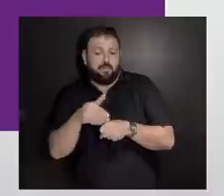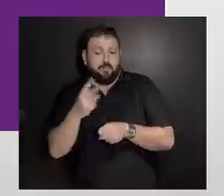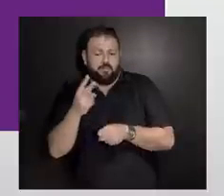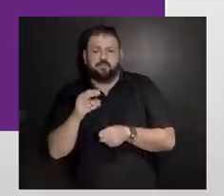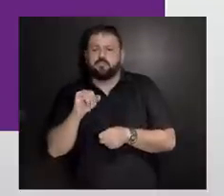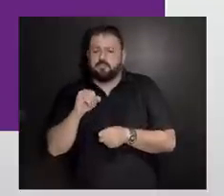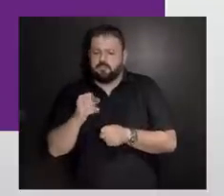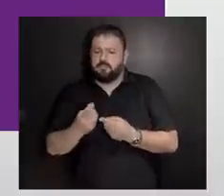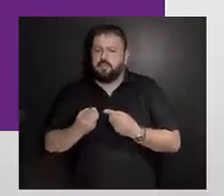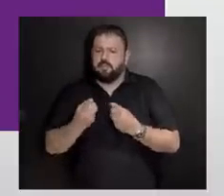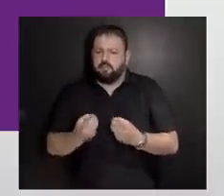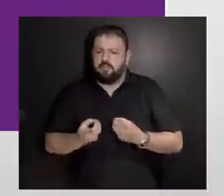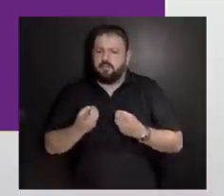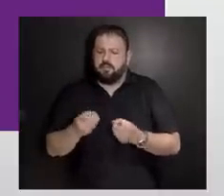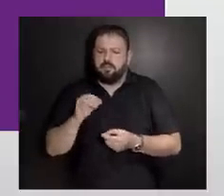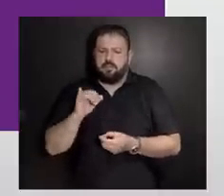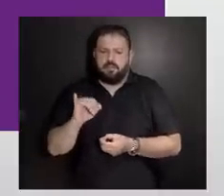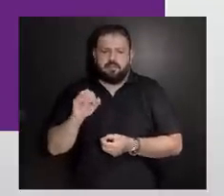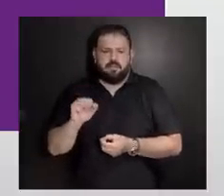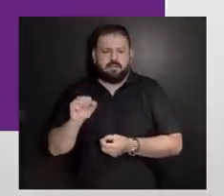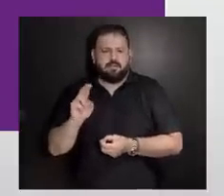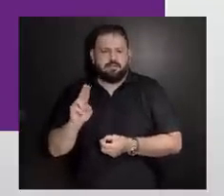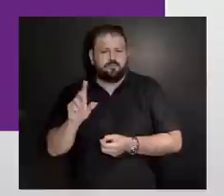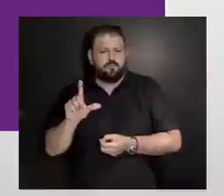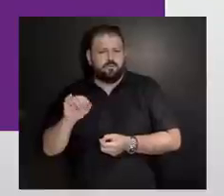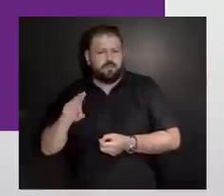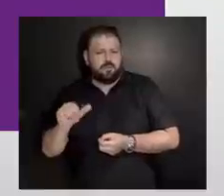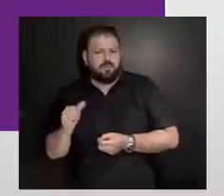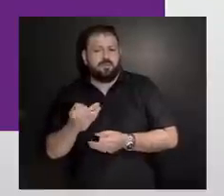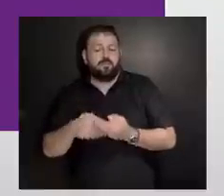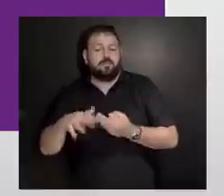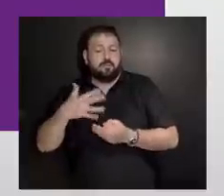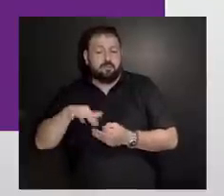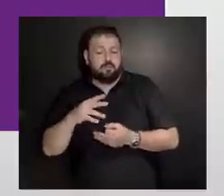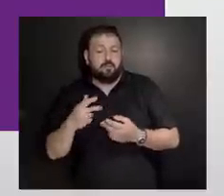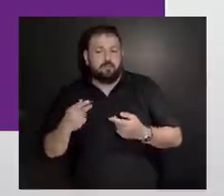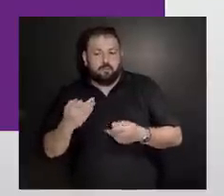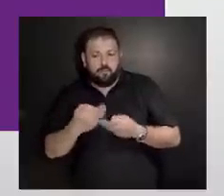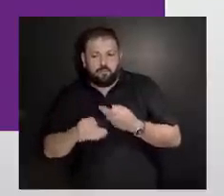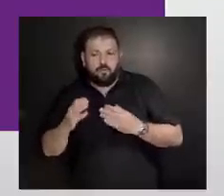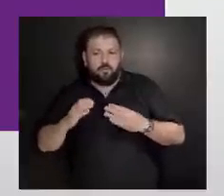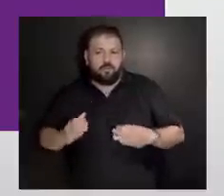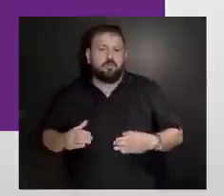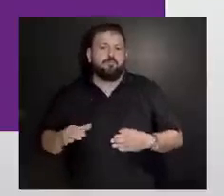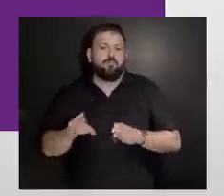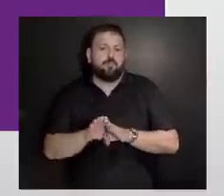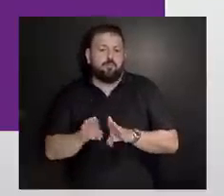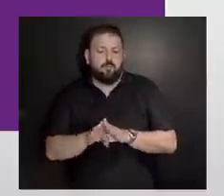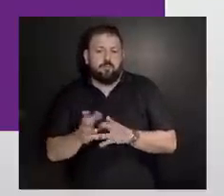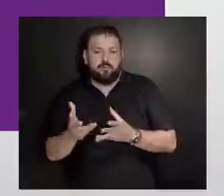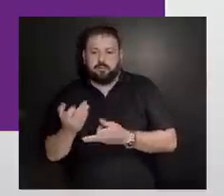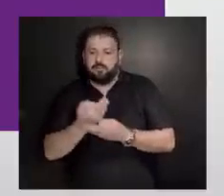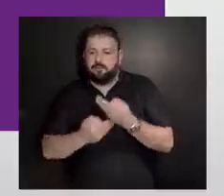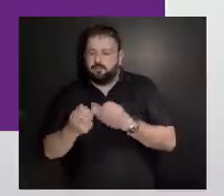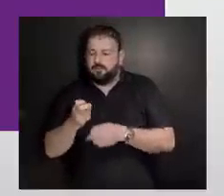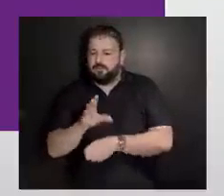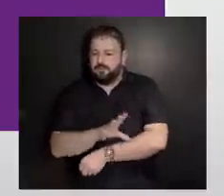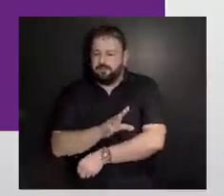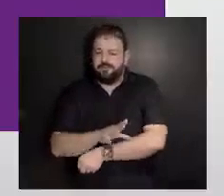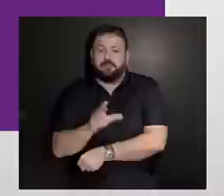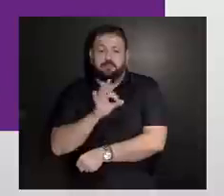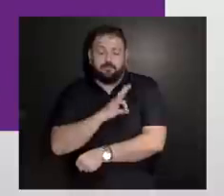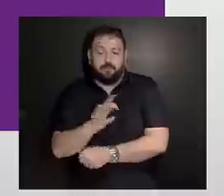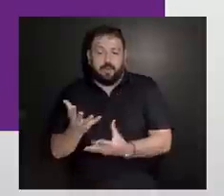es que no exista y que nuestro cuerpo tenga que buscar maneras alternativas de cómo abastecerse de energía, sino que aquí